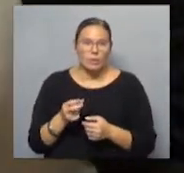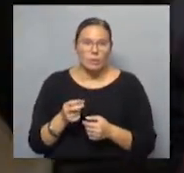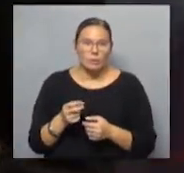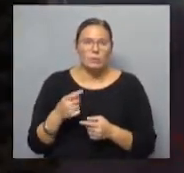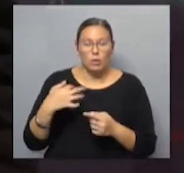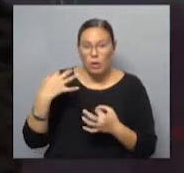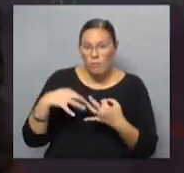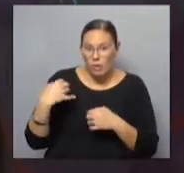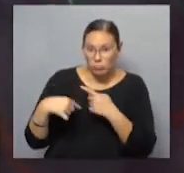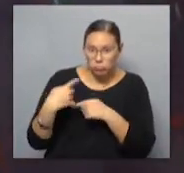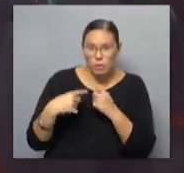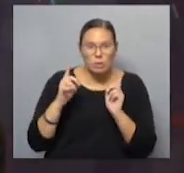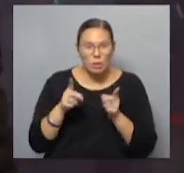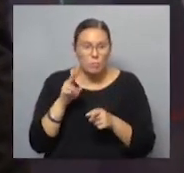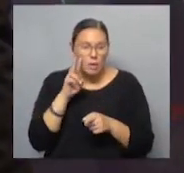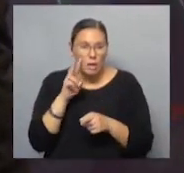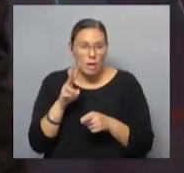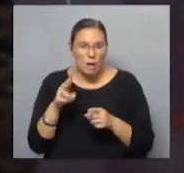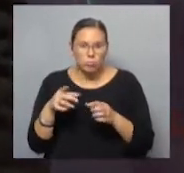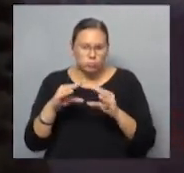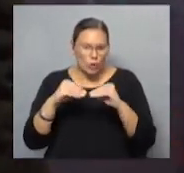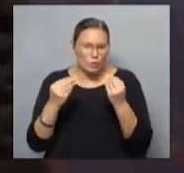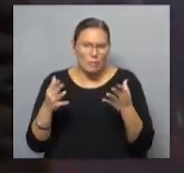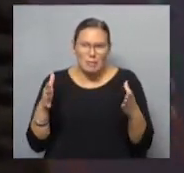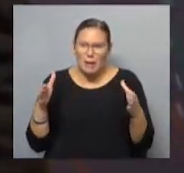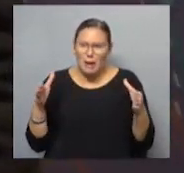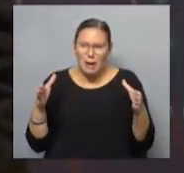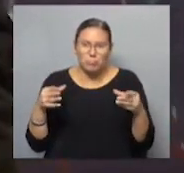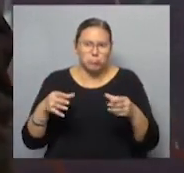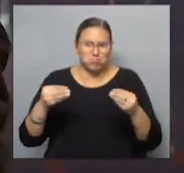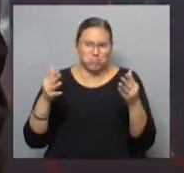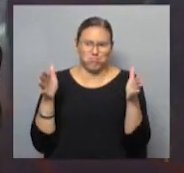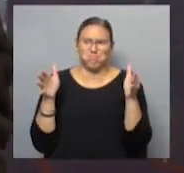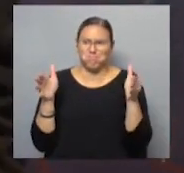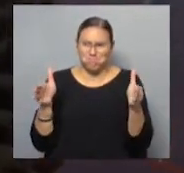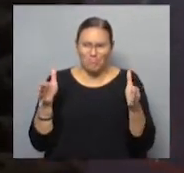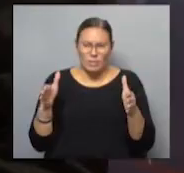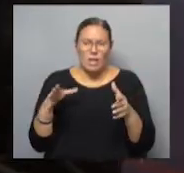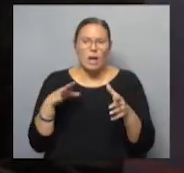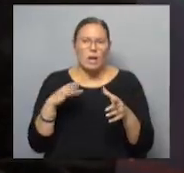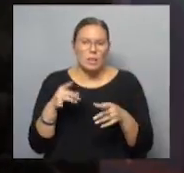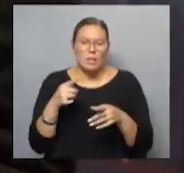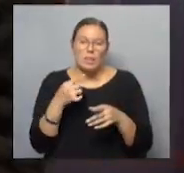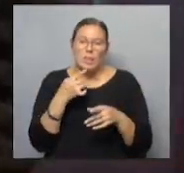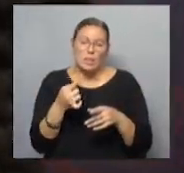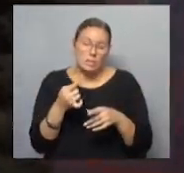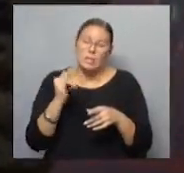a buen ritmo. Y acá vemos también que son las tortas fritas, o sea, son bastante grandes, tienen fama de